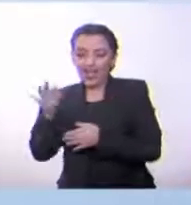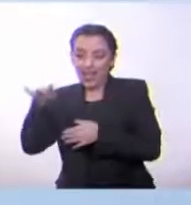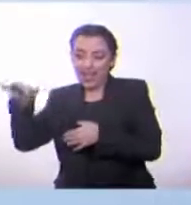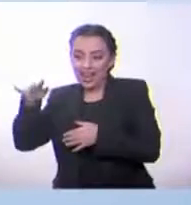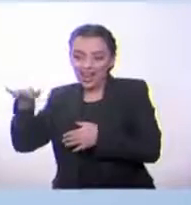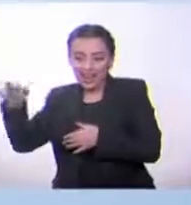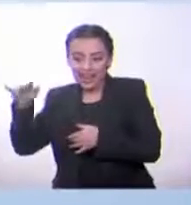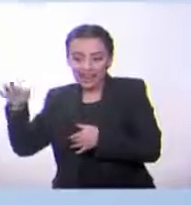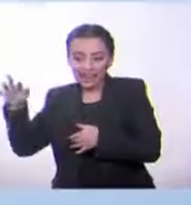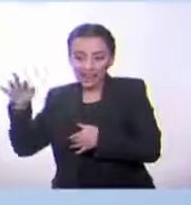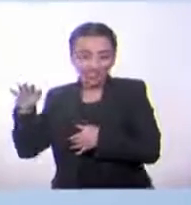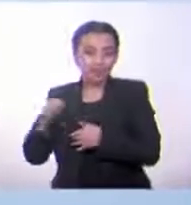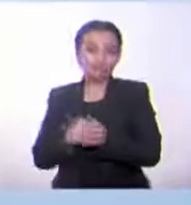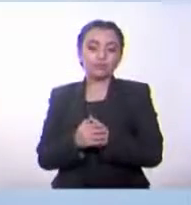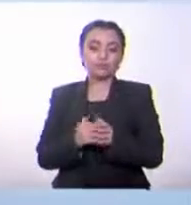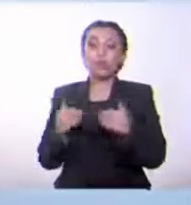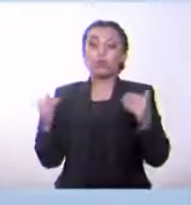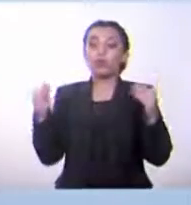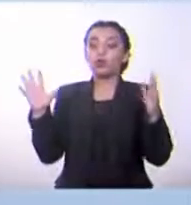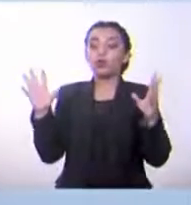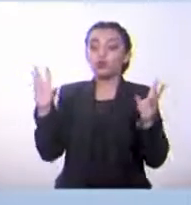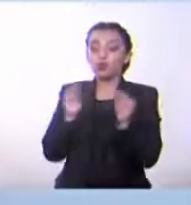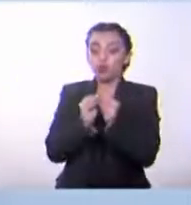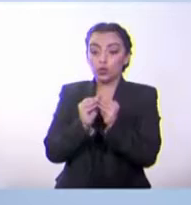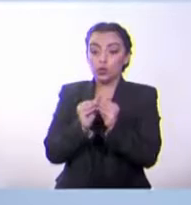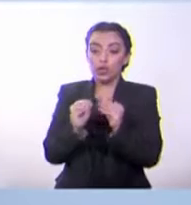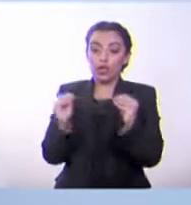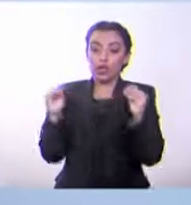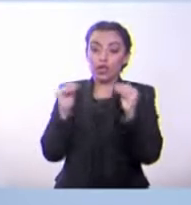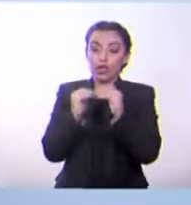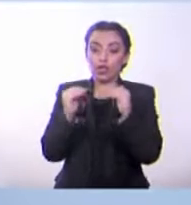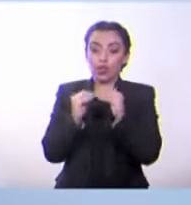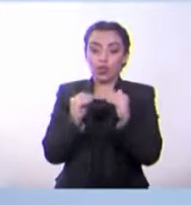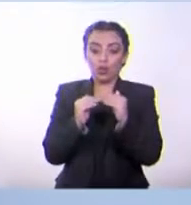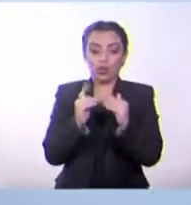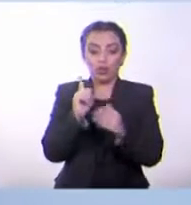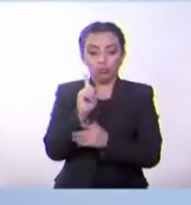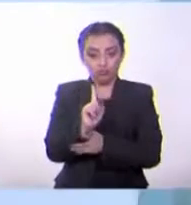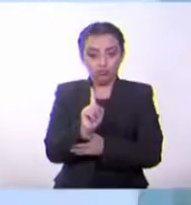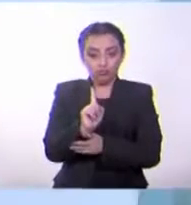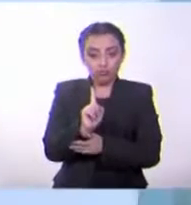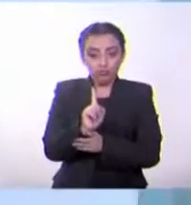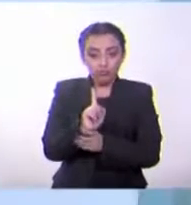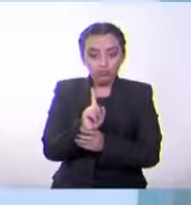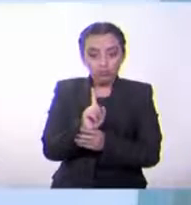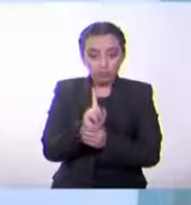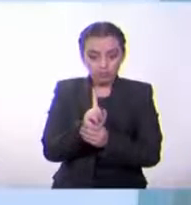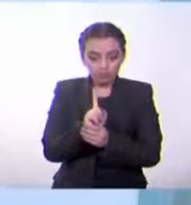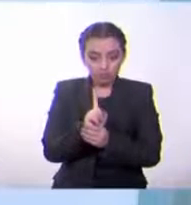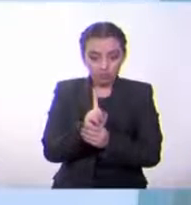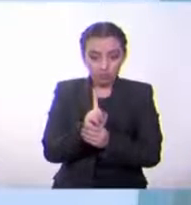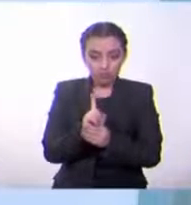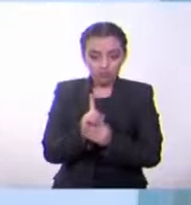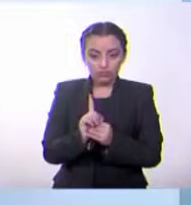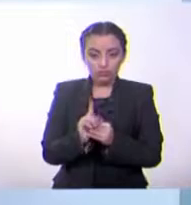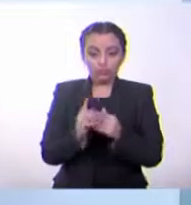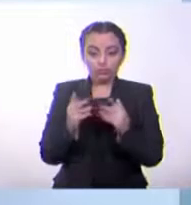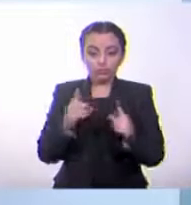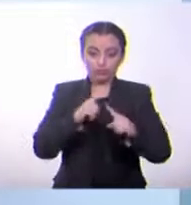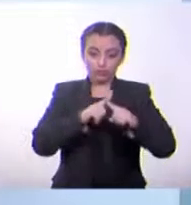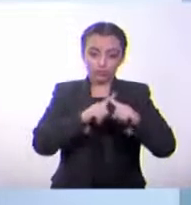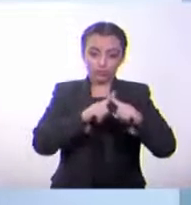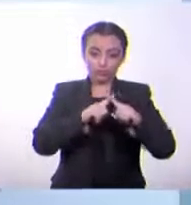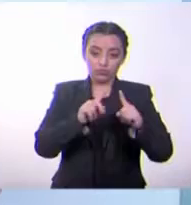igual a 1, lo que significa que la fracción molar de cloruro de sodio más la fracción molar